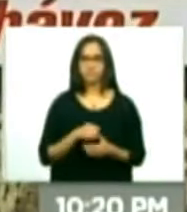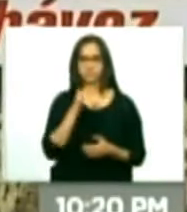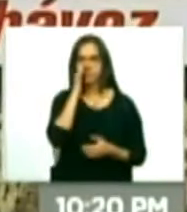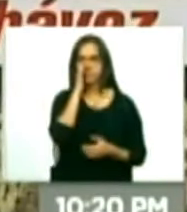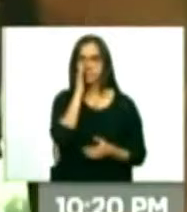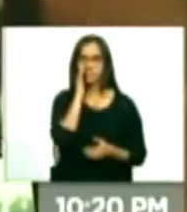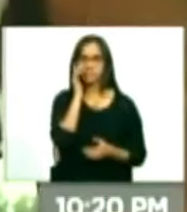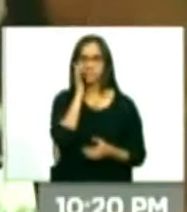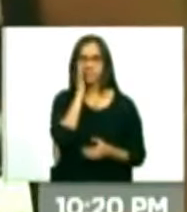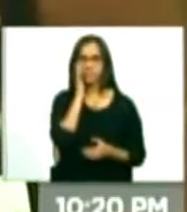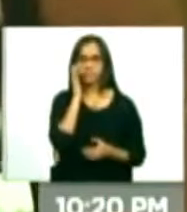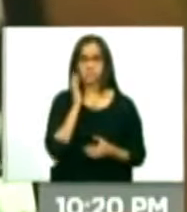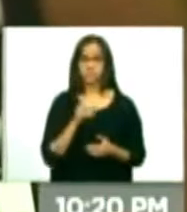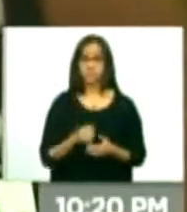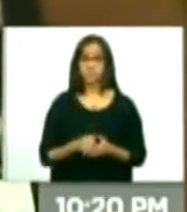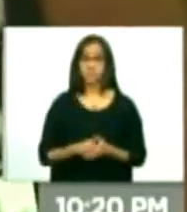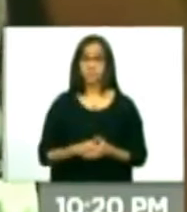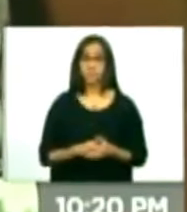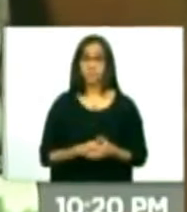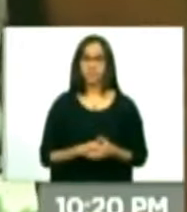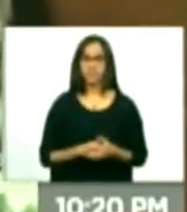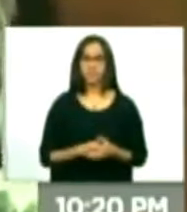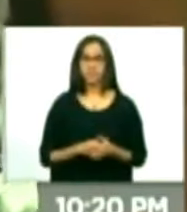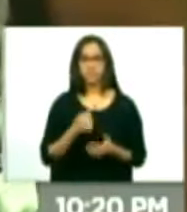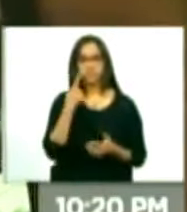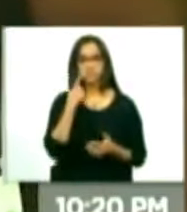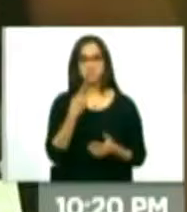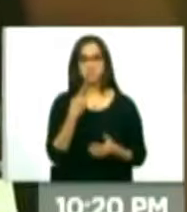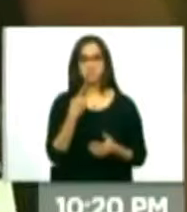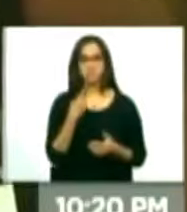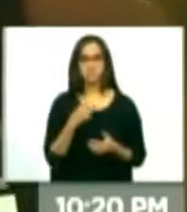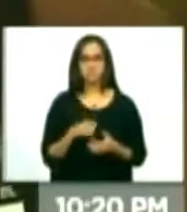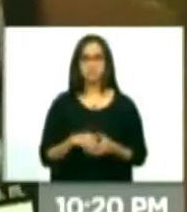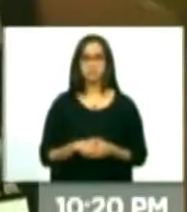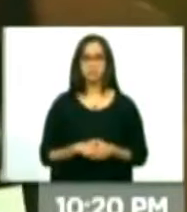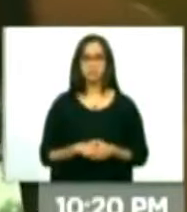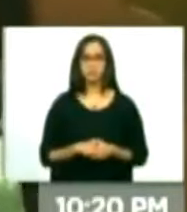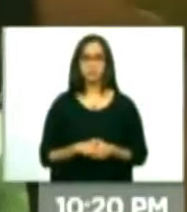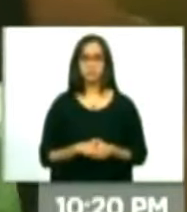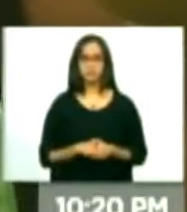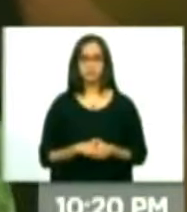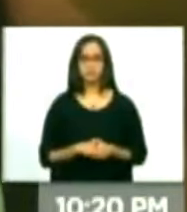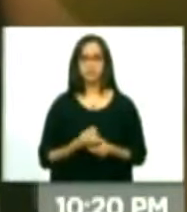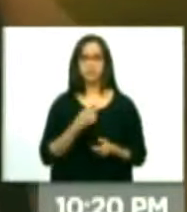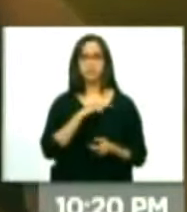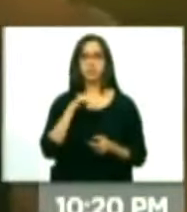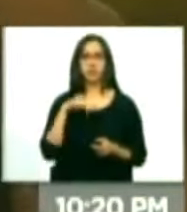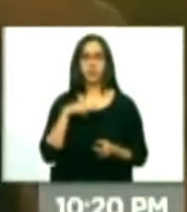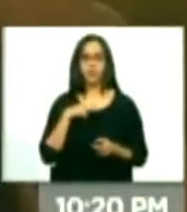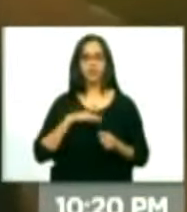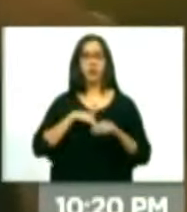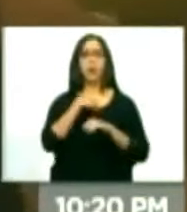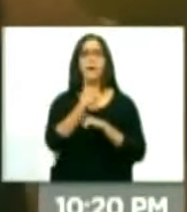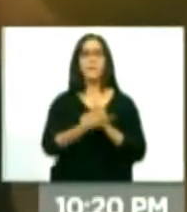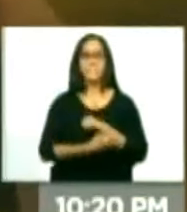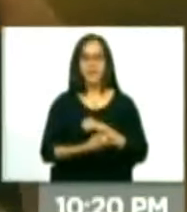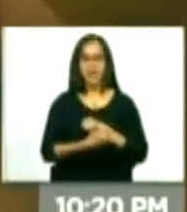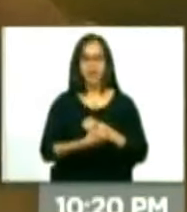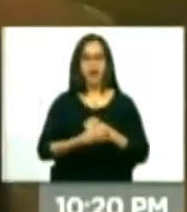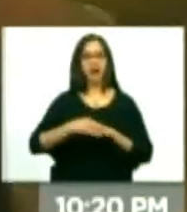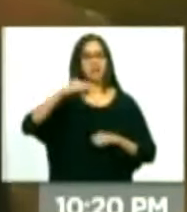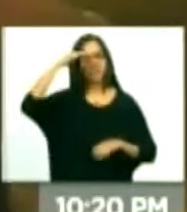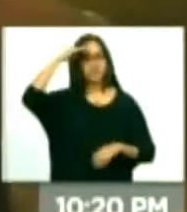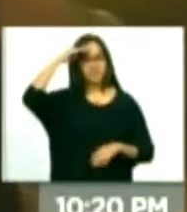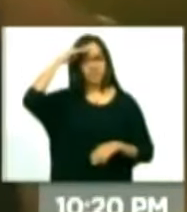Mira. Aquí vamos. ¿Se ve? Ahí van nuestro Plan República, soldados.